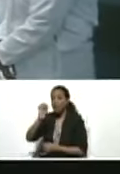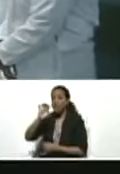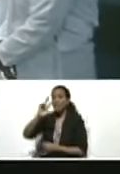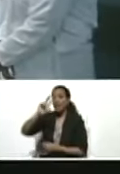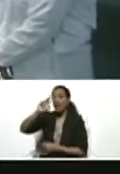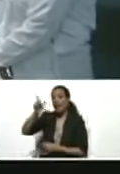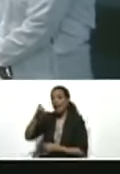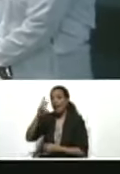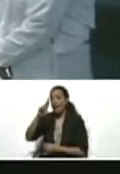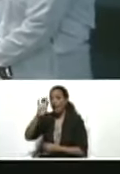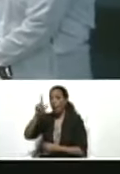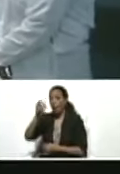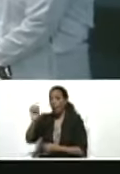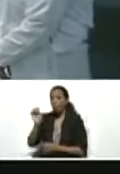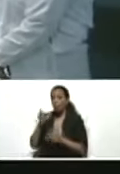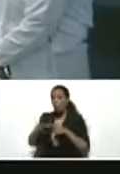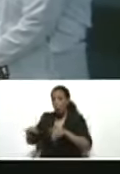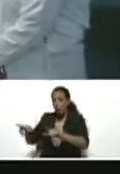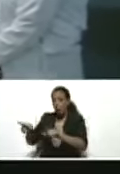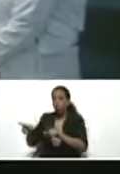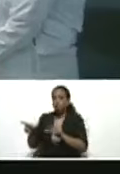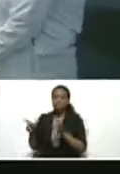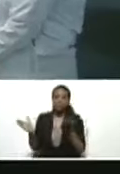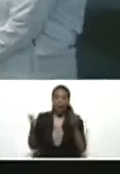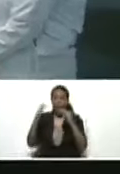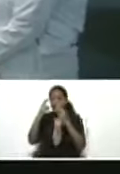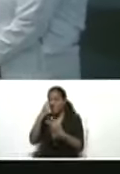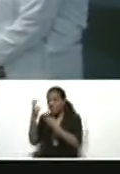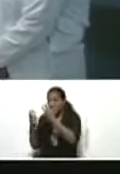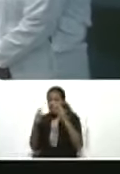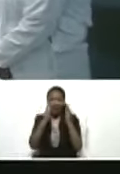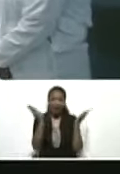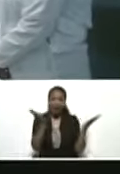farmapatria de paquete bellísimo